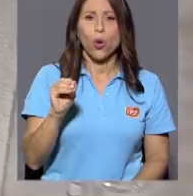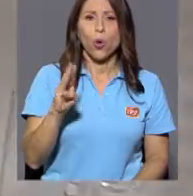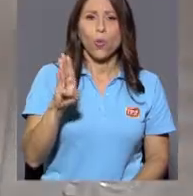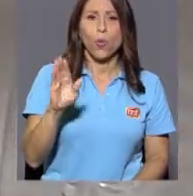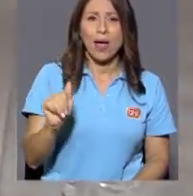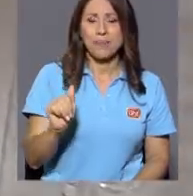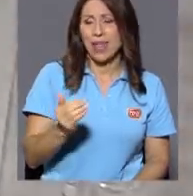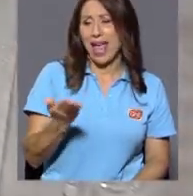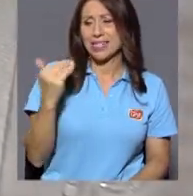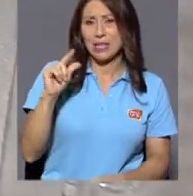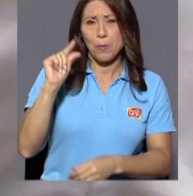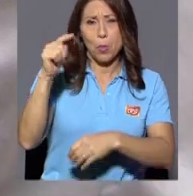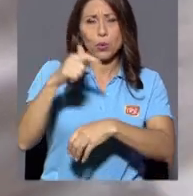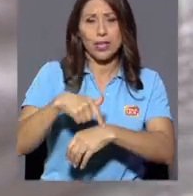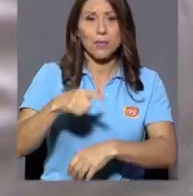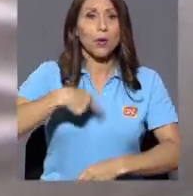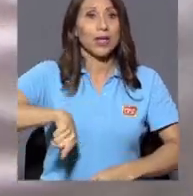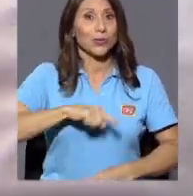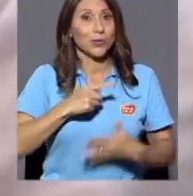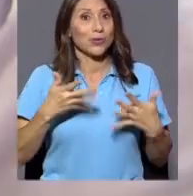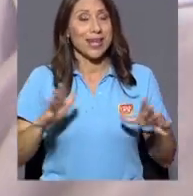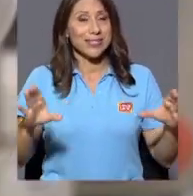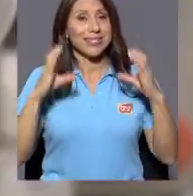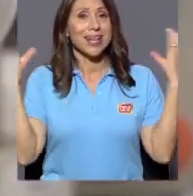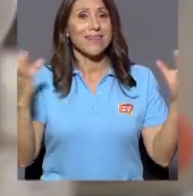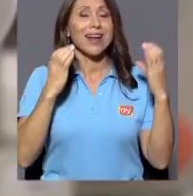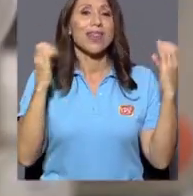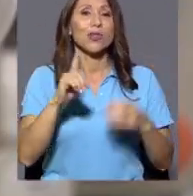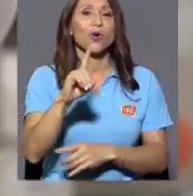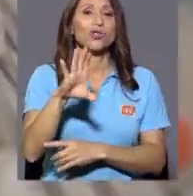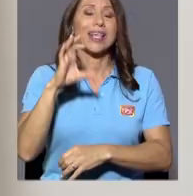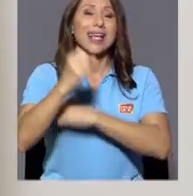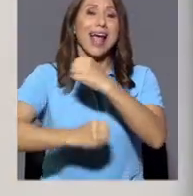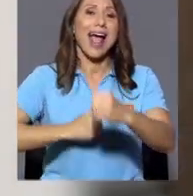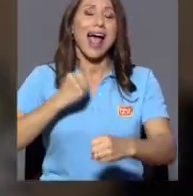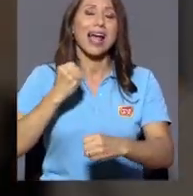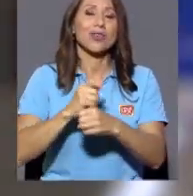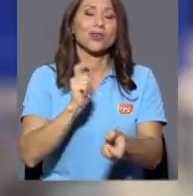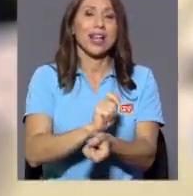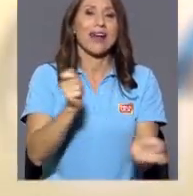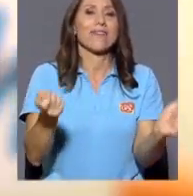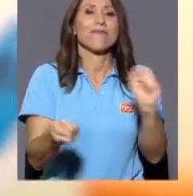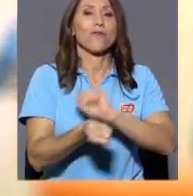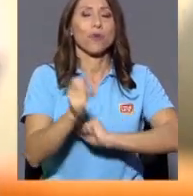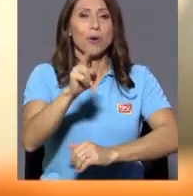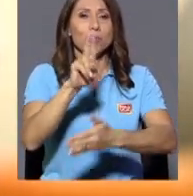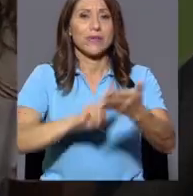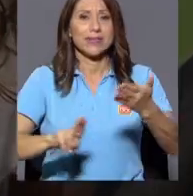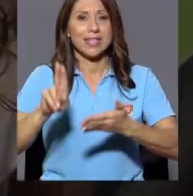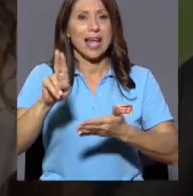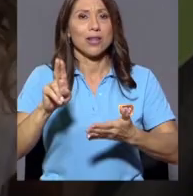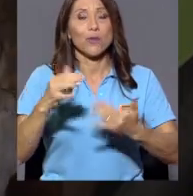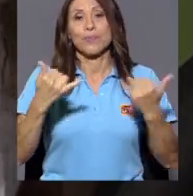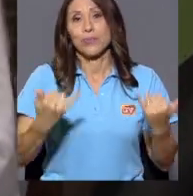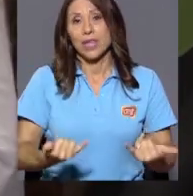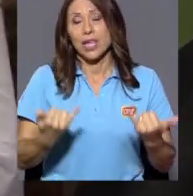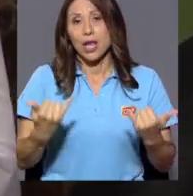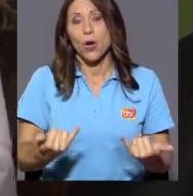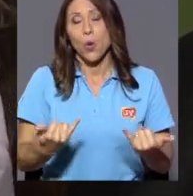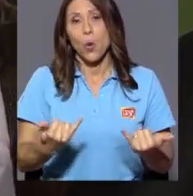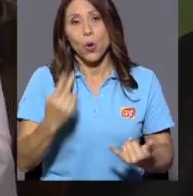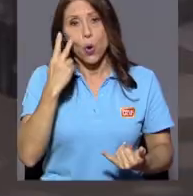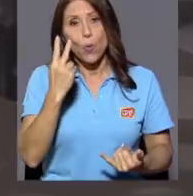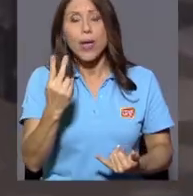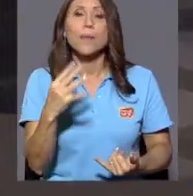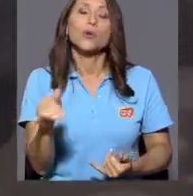en ocasión de que estamos celebrando los 100 años de la reforma universitaria que hoy lo vemos